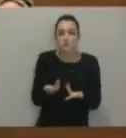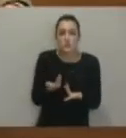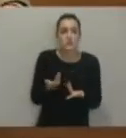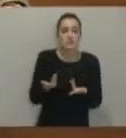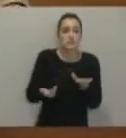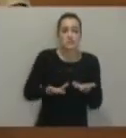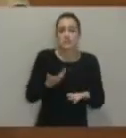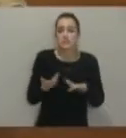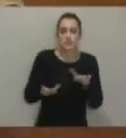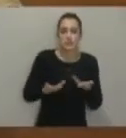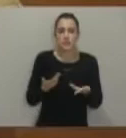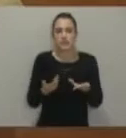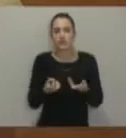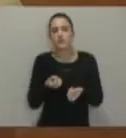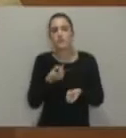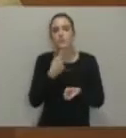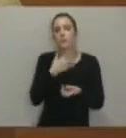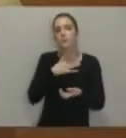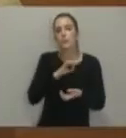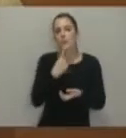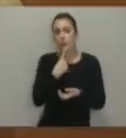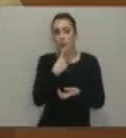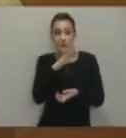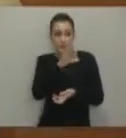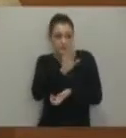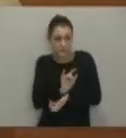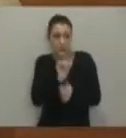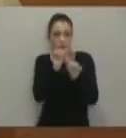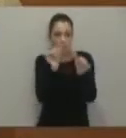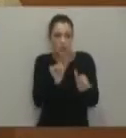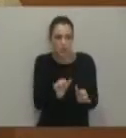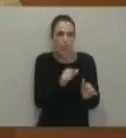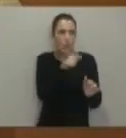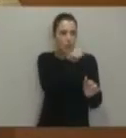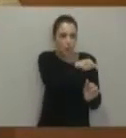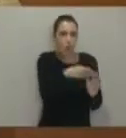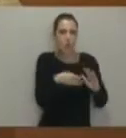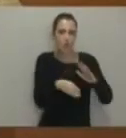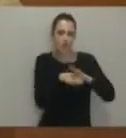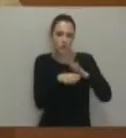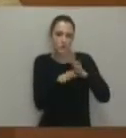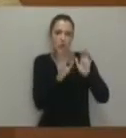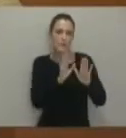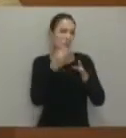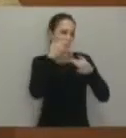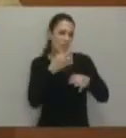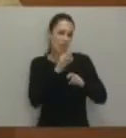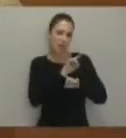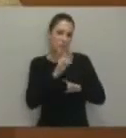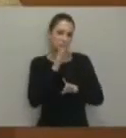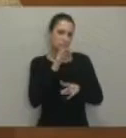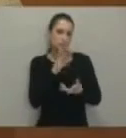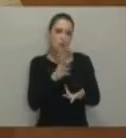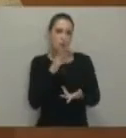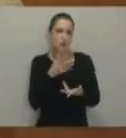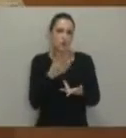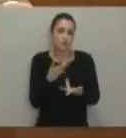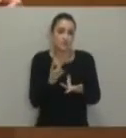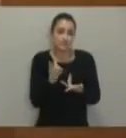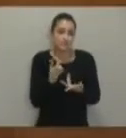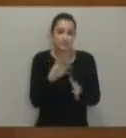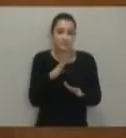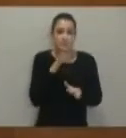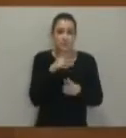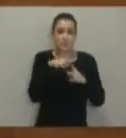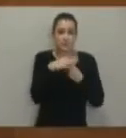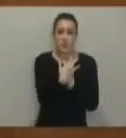podrá afirmar que se mantiene el modelo, pero no es lo cierto, porque los hechos son los que estamos relatando. Y